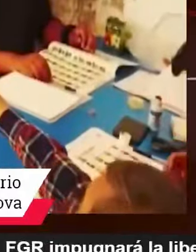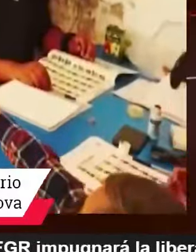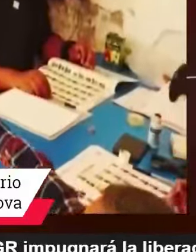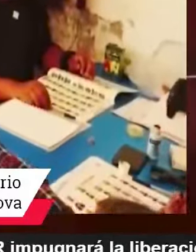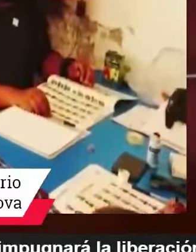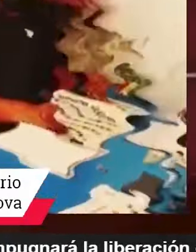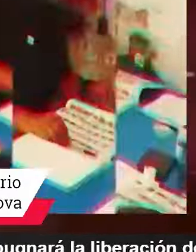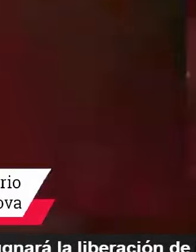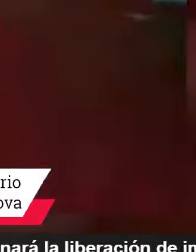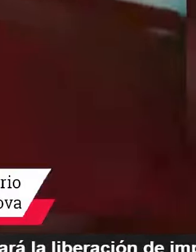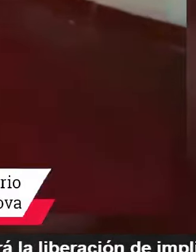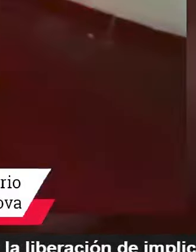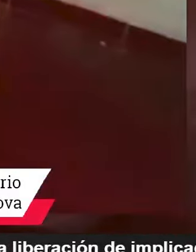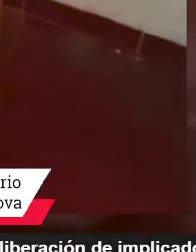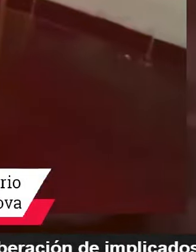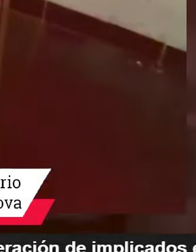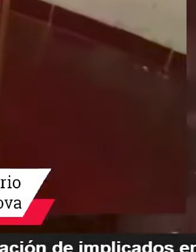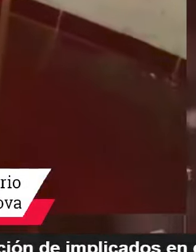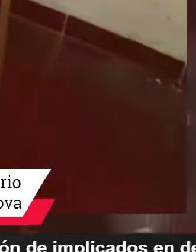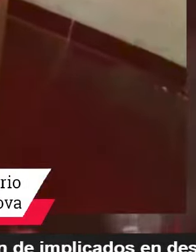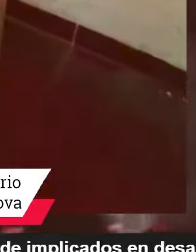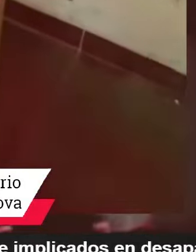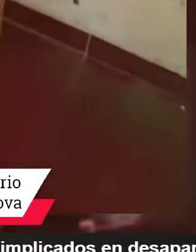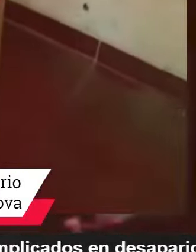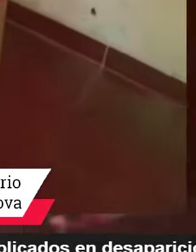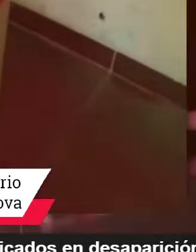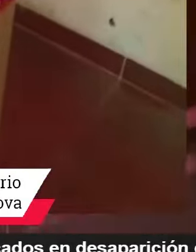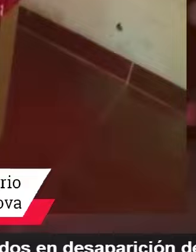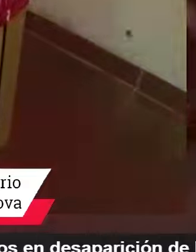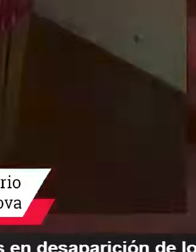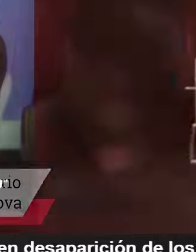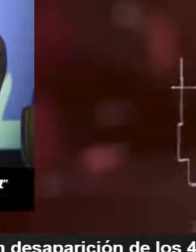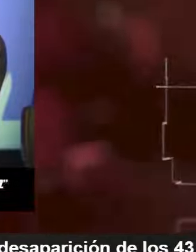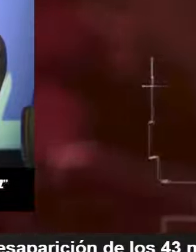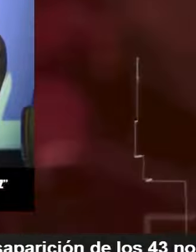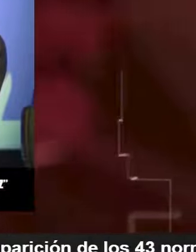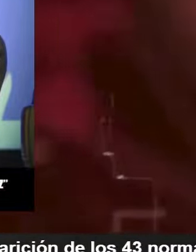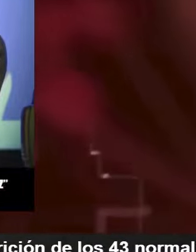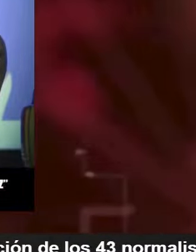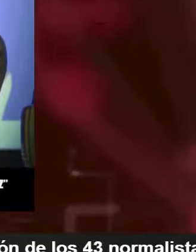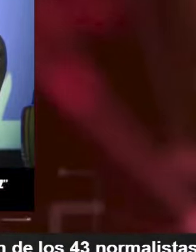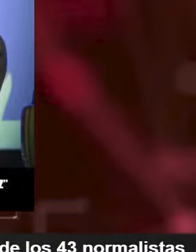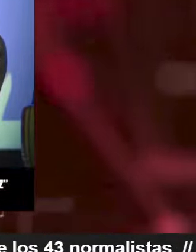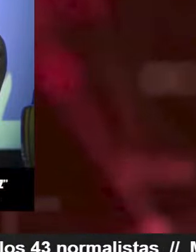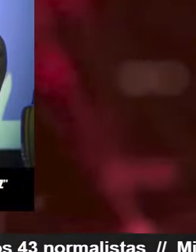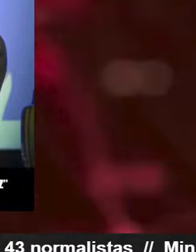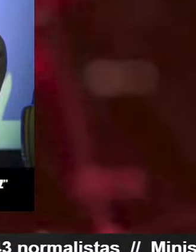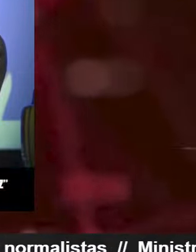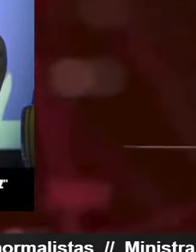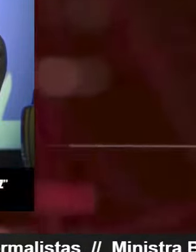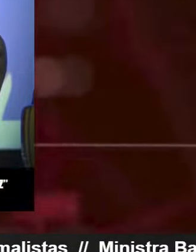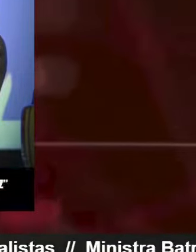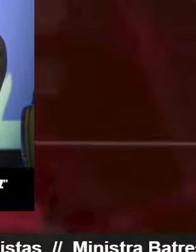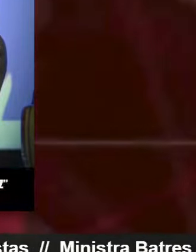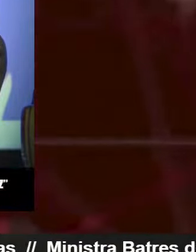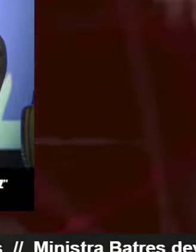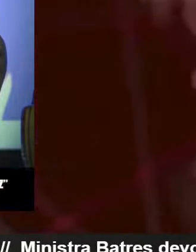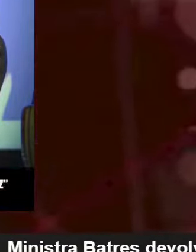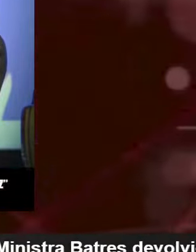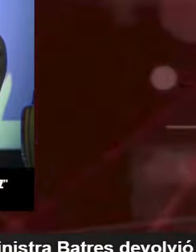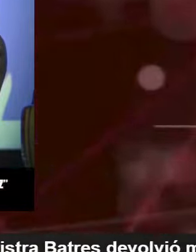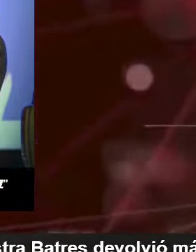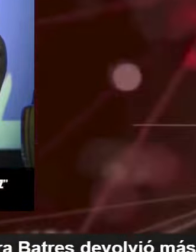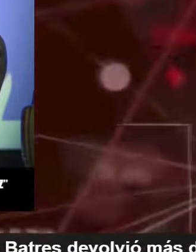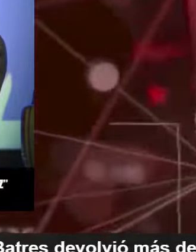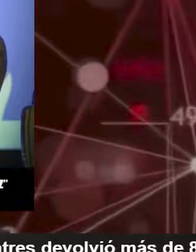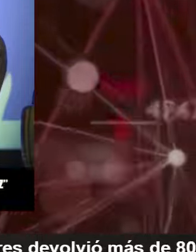y pues ahí está este bloque que encabezaron algunos que además hay que decirlo vienen de la época